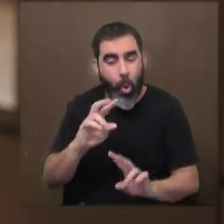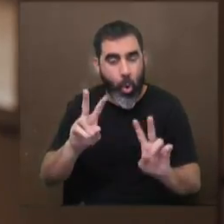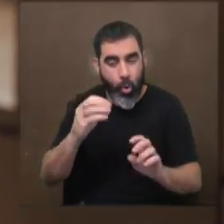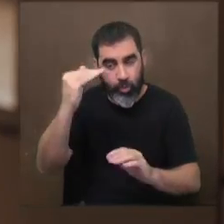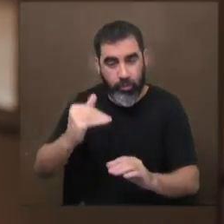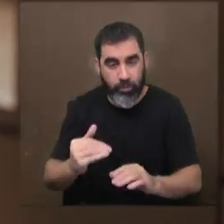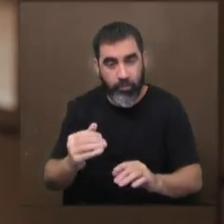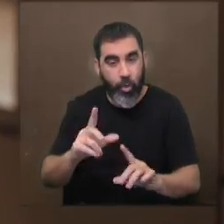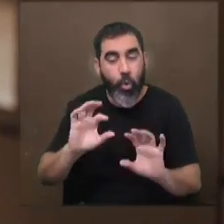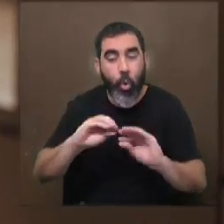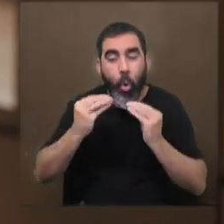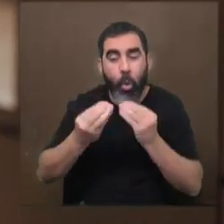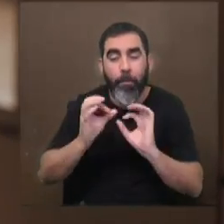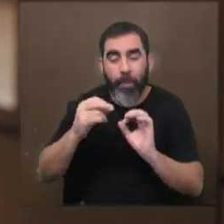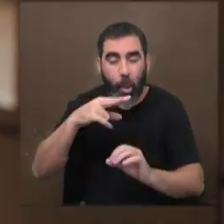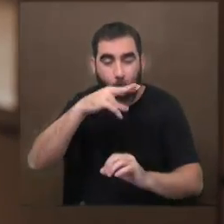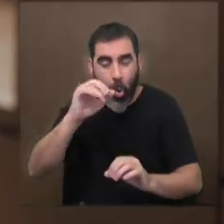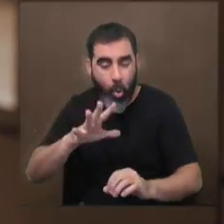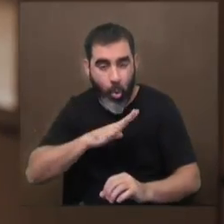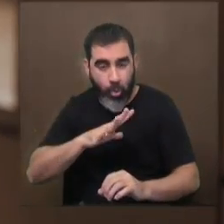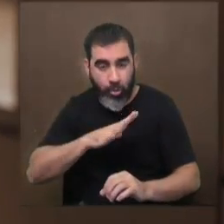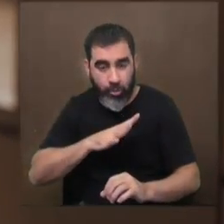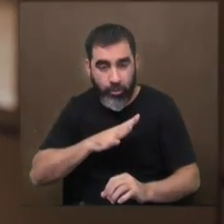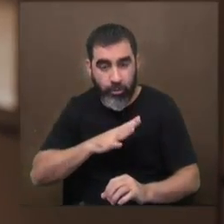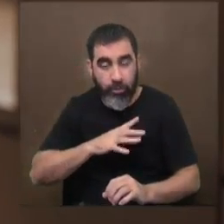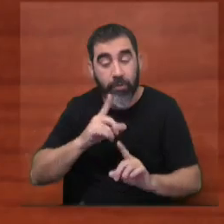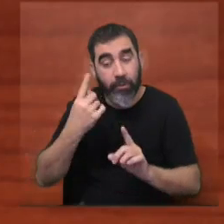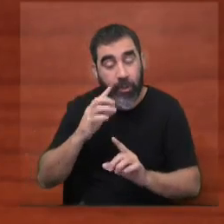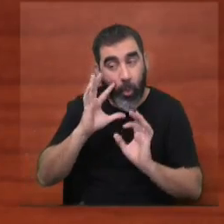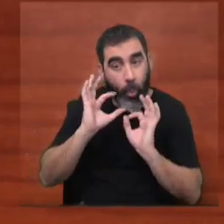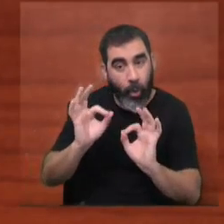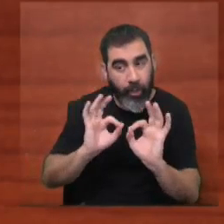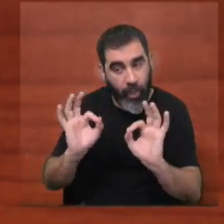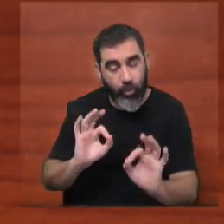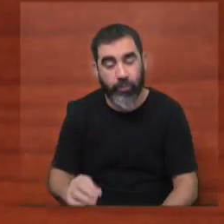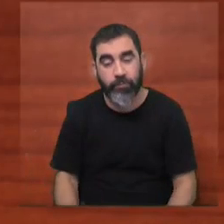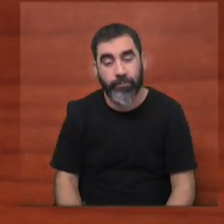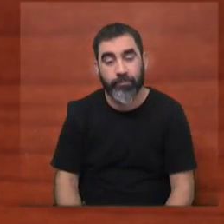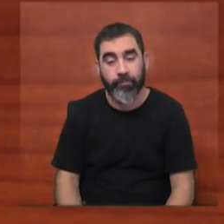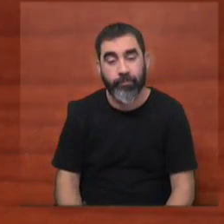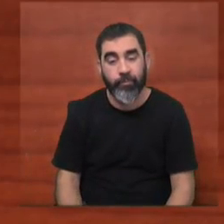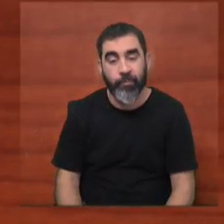tampoco es completamente inodoro, así que tenemos que usarlo con cautela.